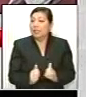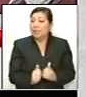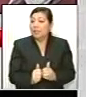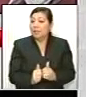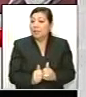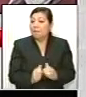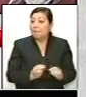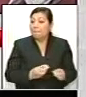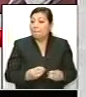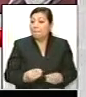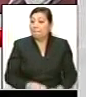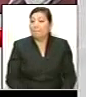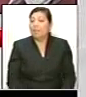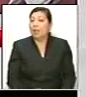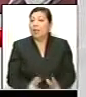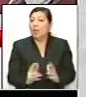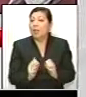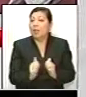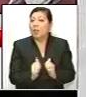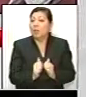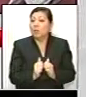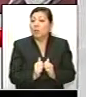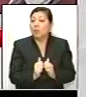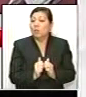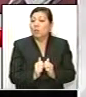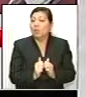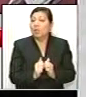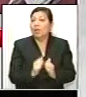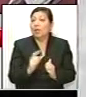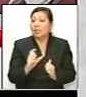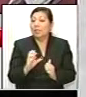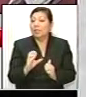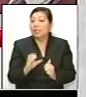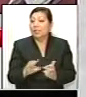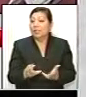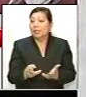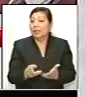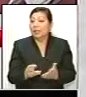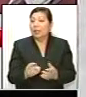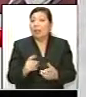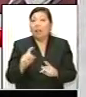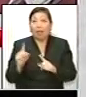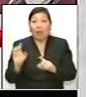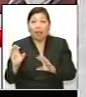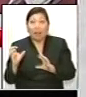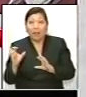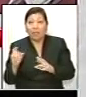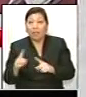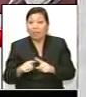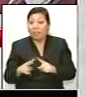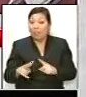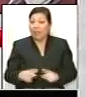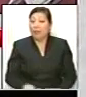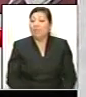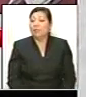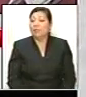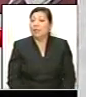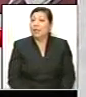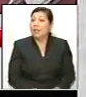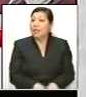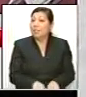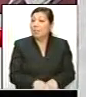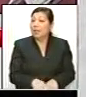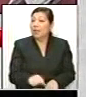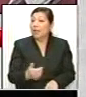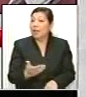de Medios y Asociación de Licenciatarios de Señal de Radio y Televisión de San Martín. También hay